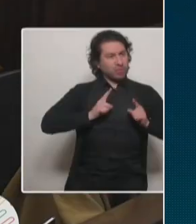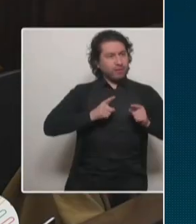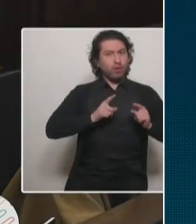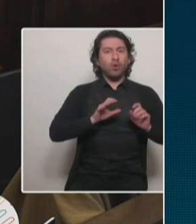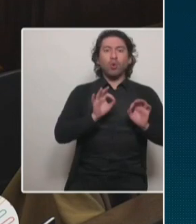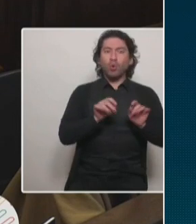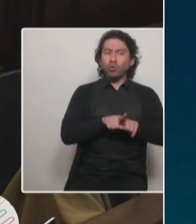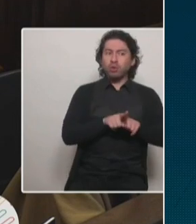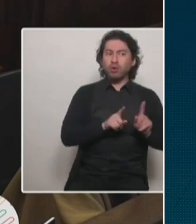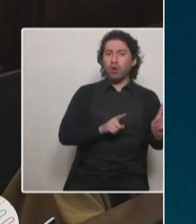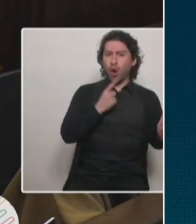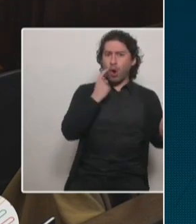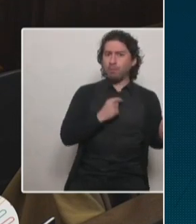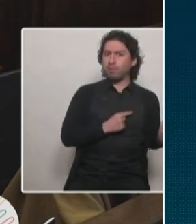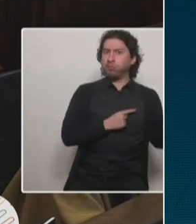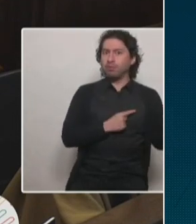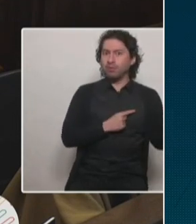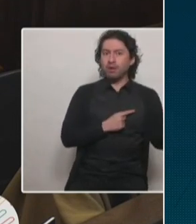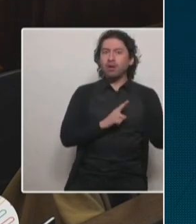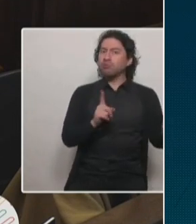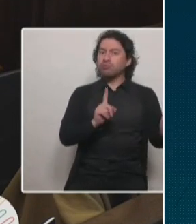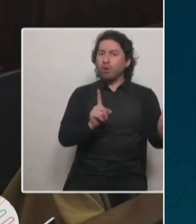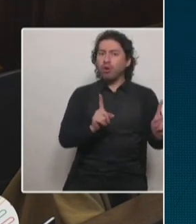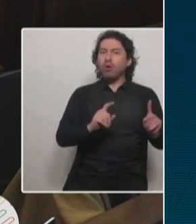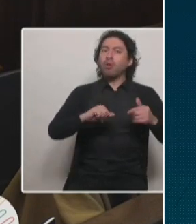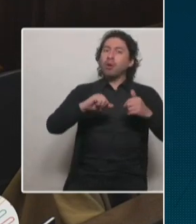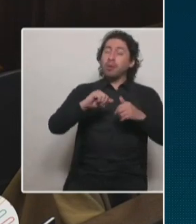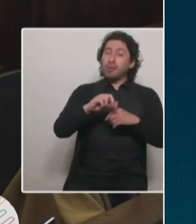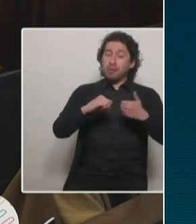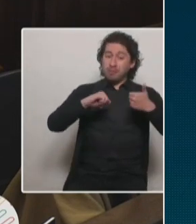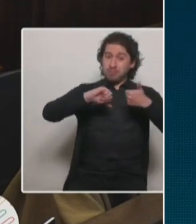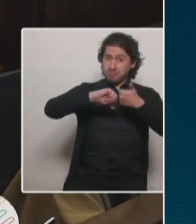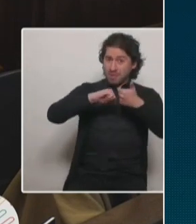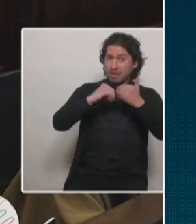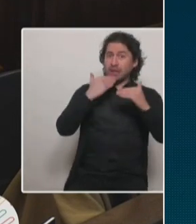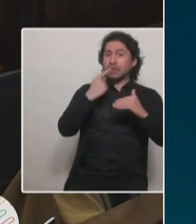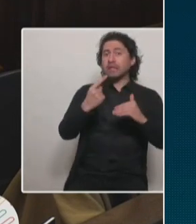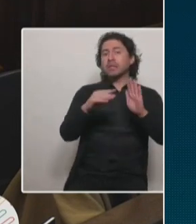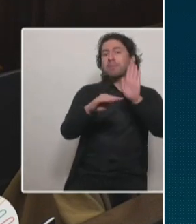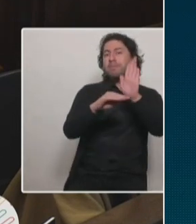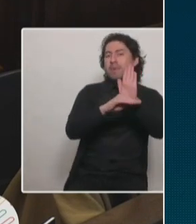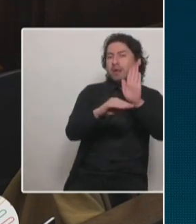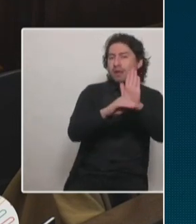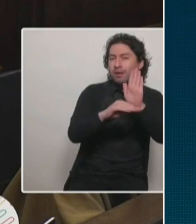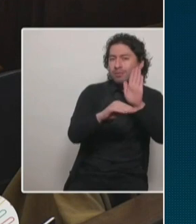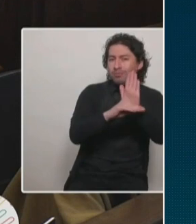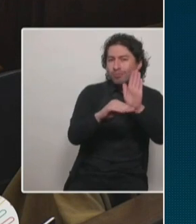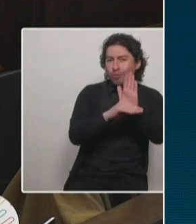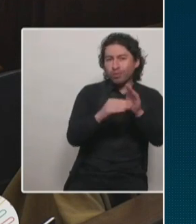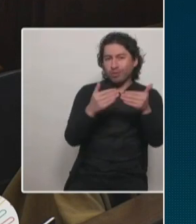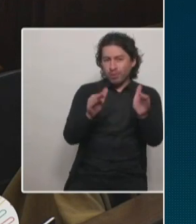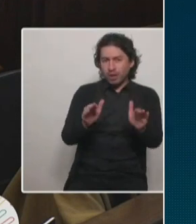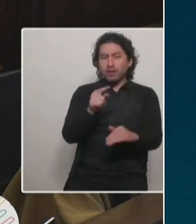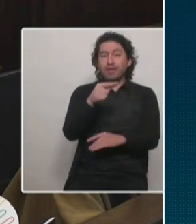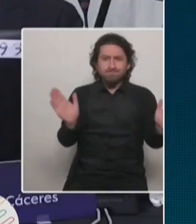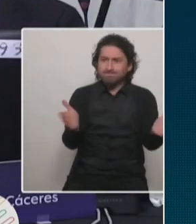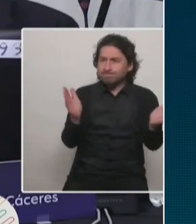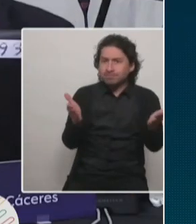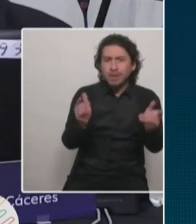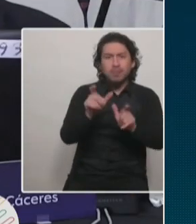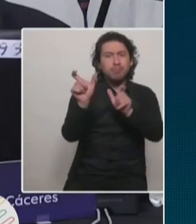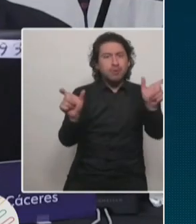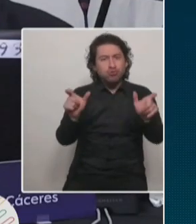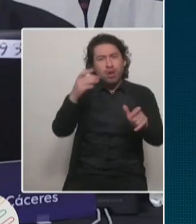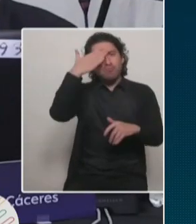ninguna respuesta después nosotros llegamos al primer día ya después de la ceremonia que tuvo dificultades que creo que fue